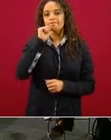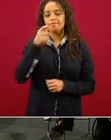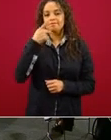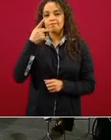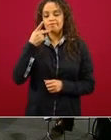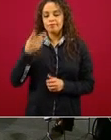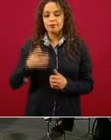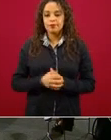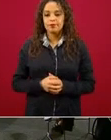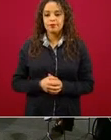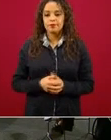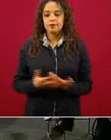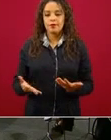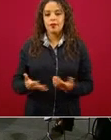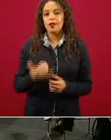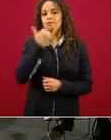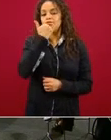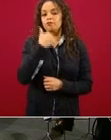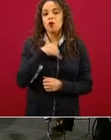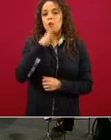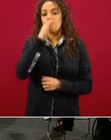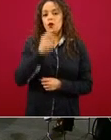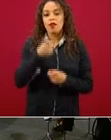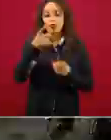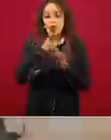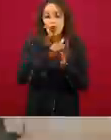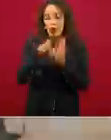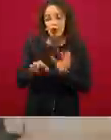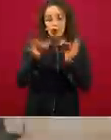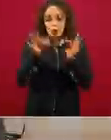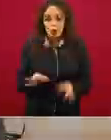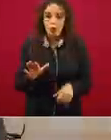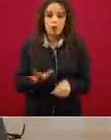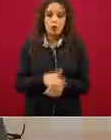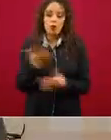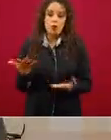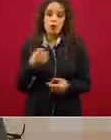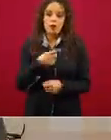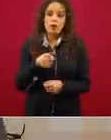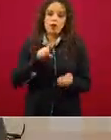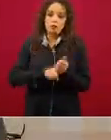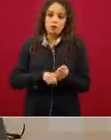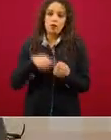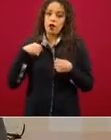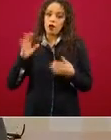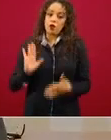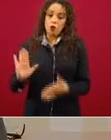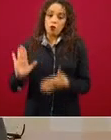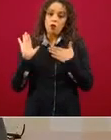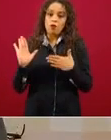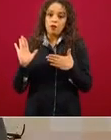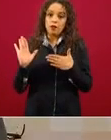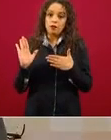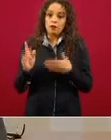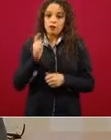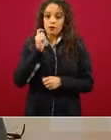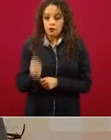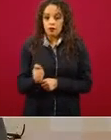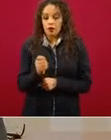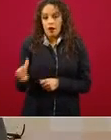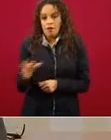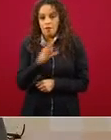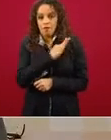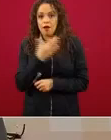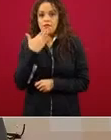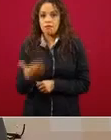No le puedo poner un ejemplo específico porque incumpliría el compromiso que adquirimos precisamente de buena fe con la CONAGO de